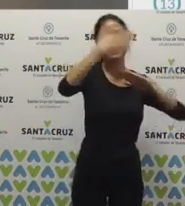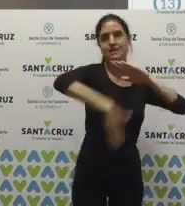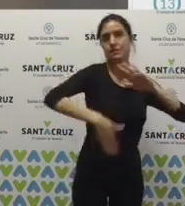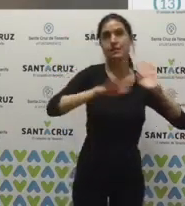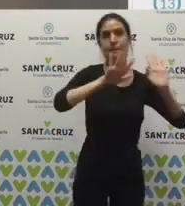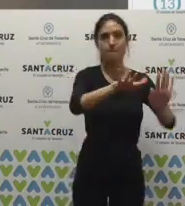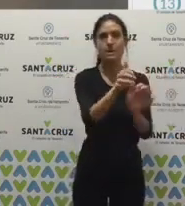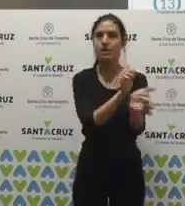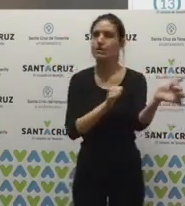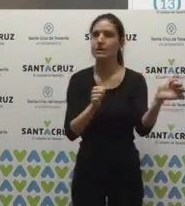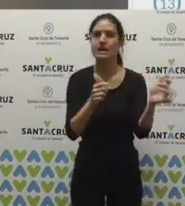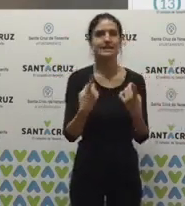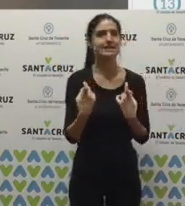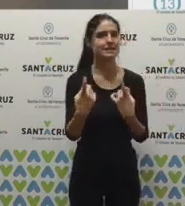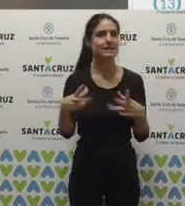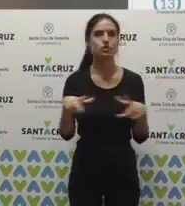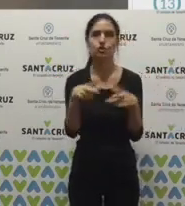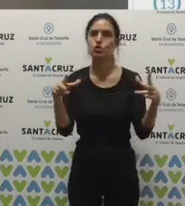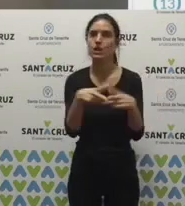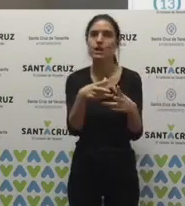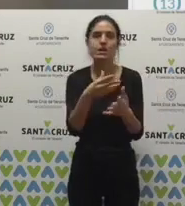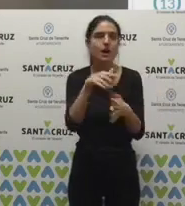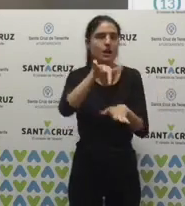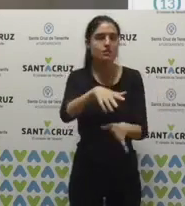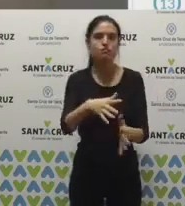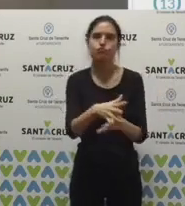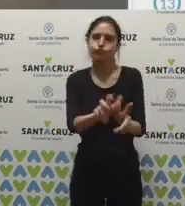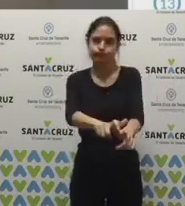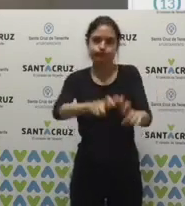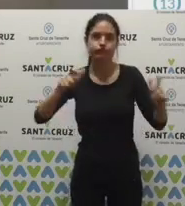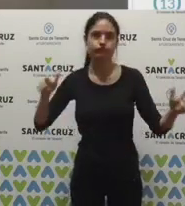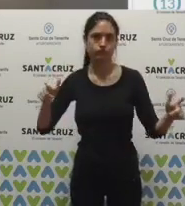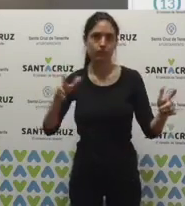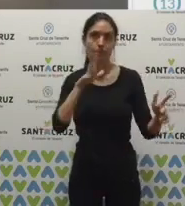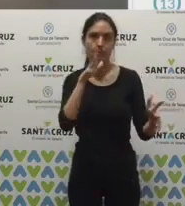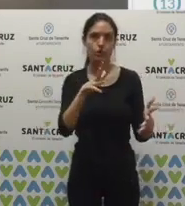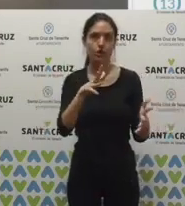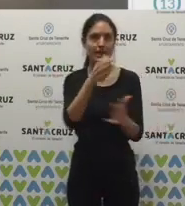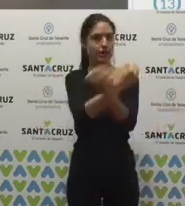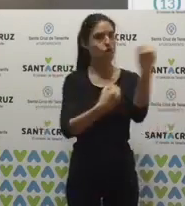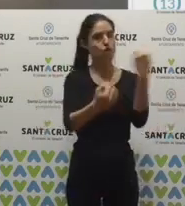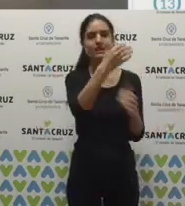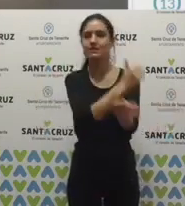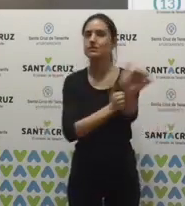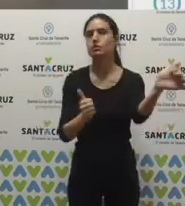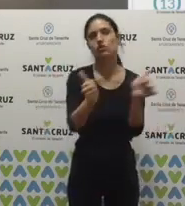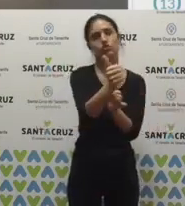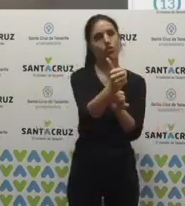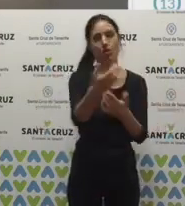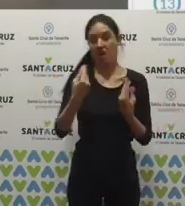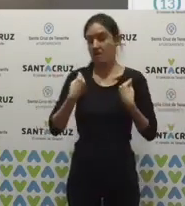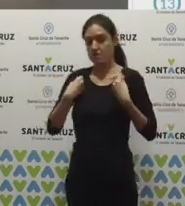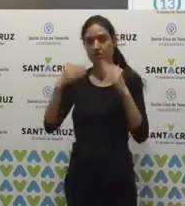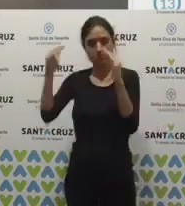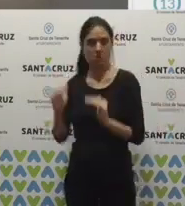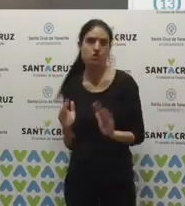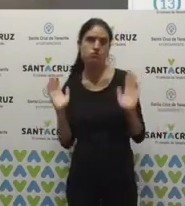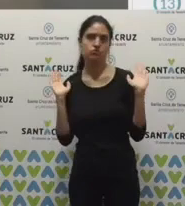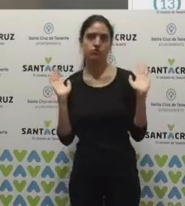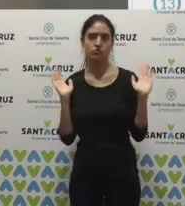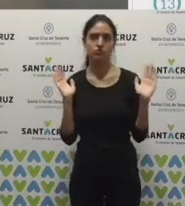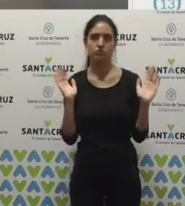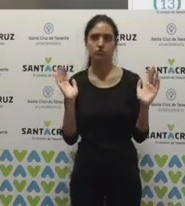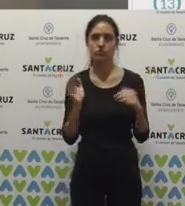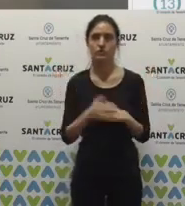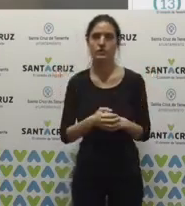priorizó a la economía antes que la habilidad en el agua lo tercero piden flexibilizar las reglas para que las entidades locales puedan utilizar sus